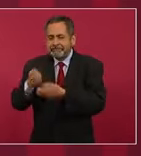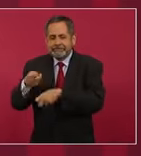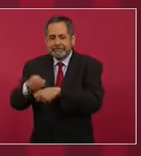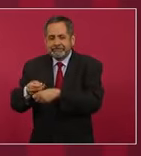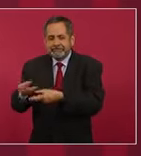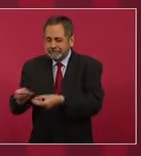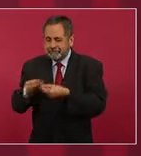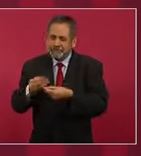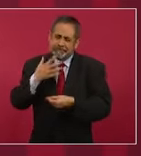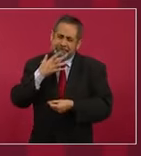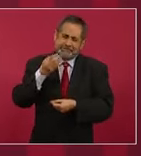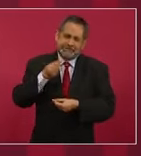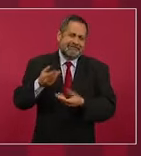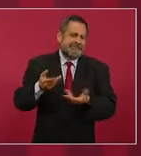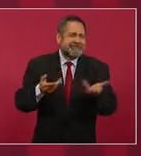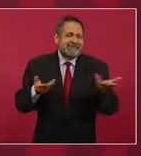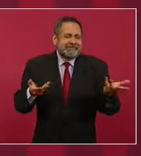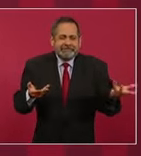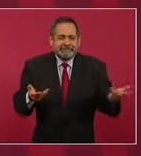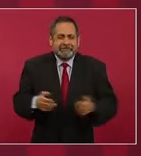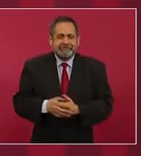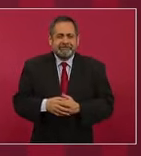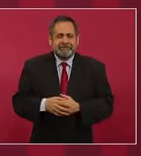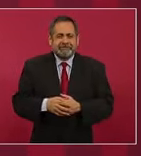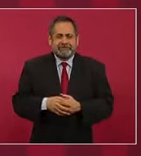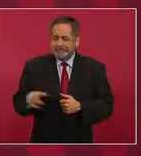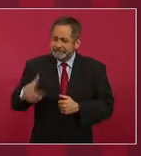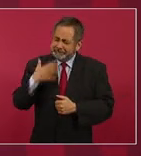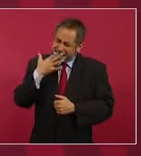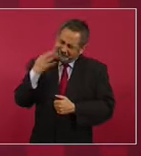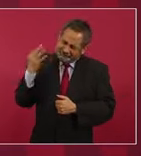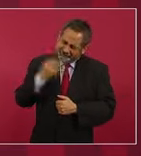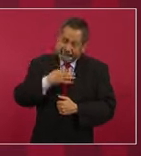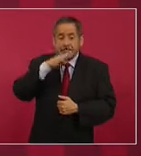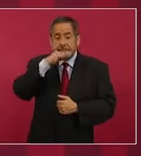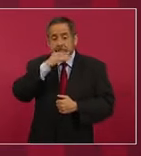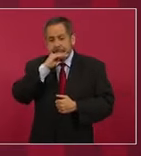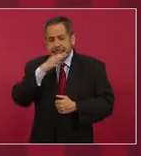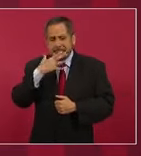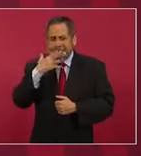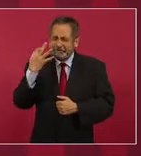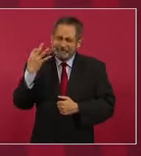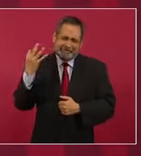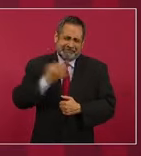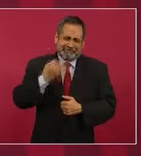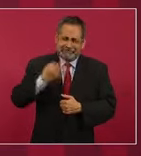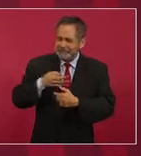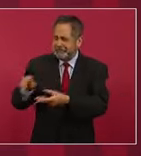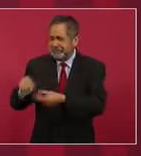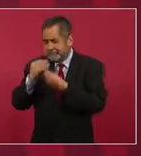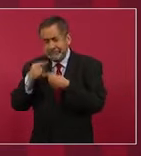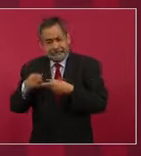y que son riquísimas, el maíz.